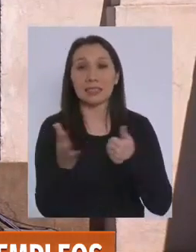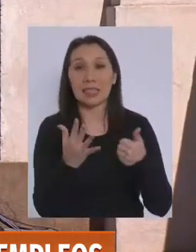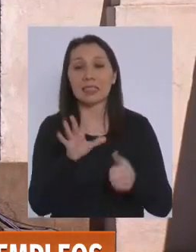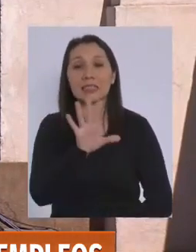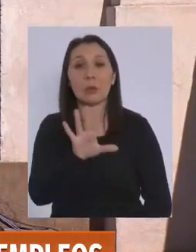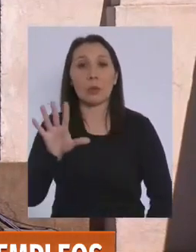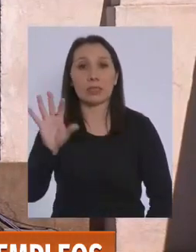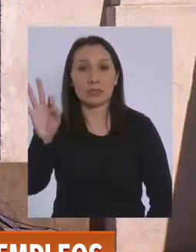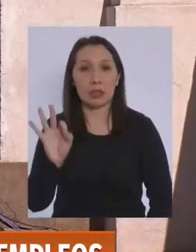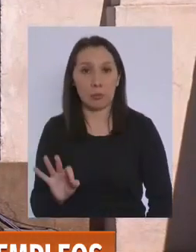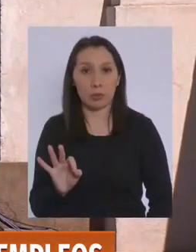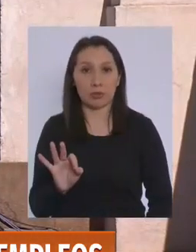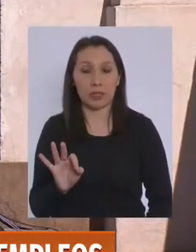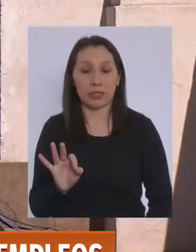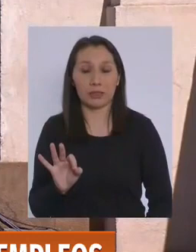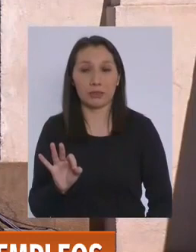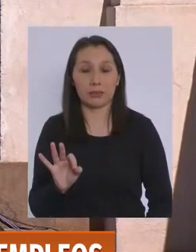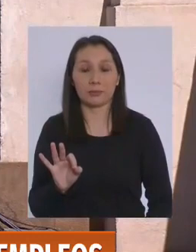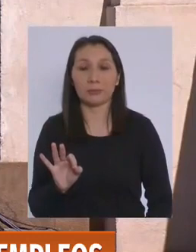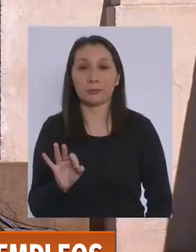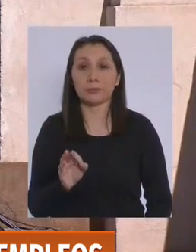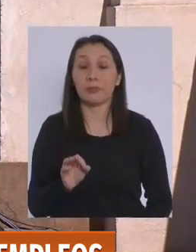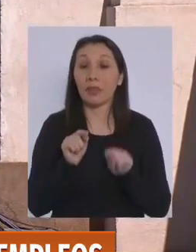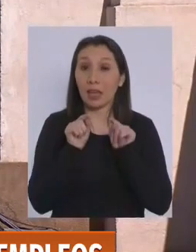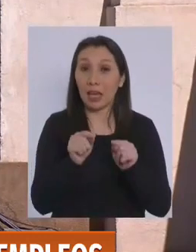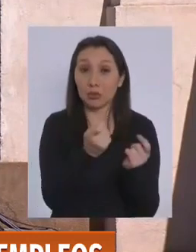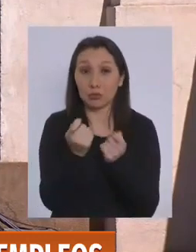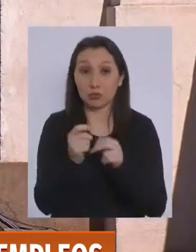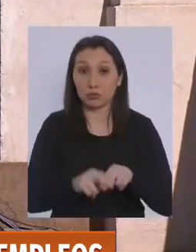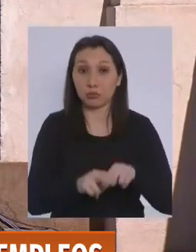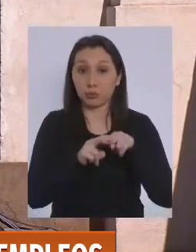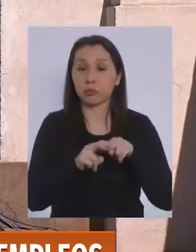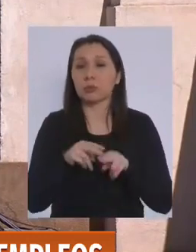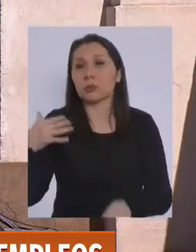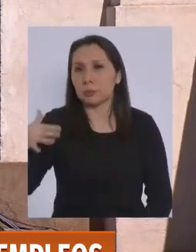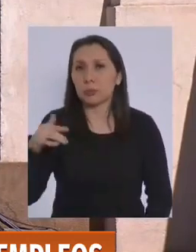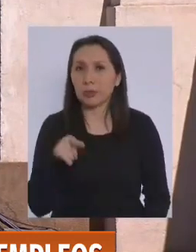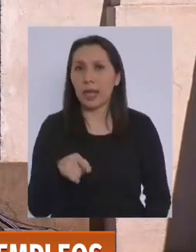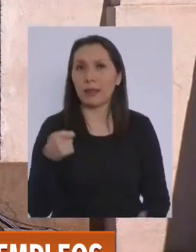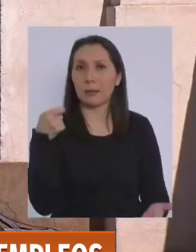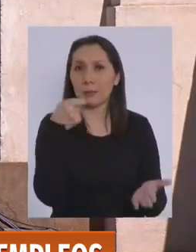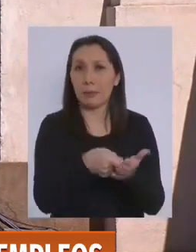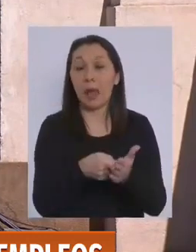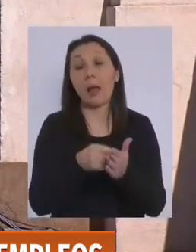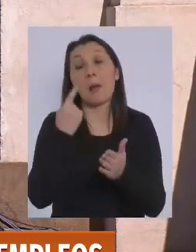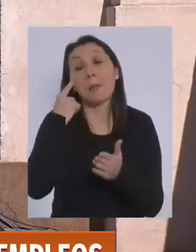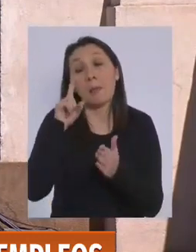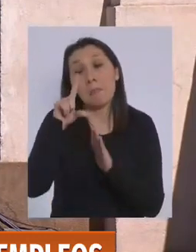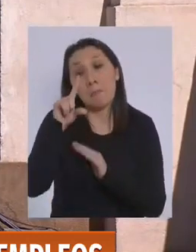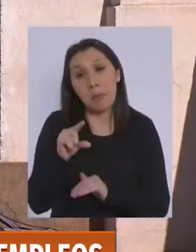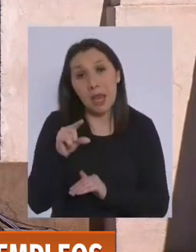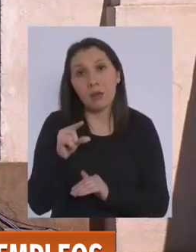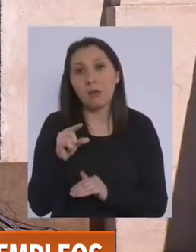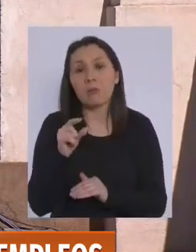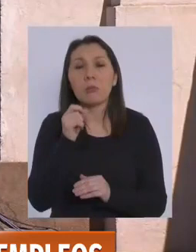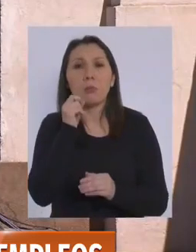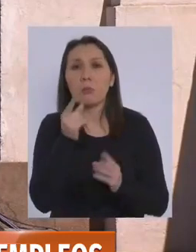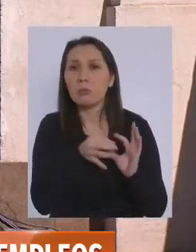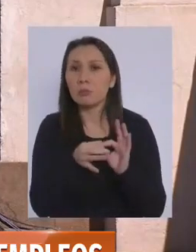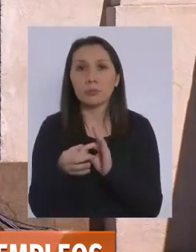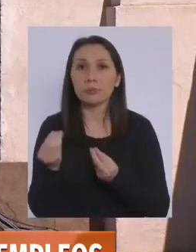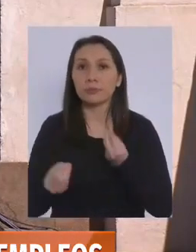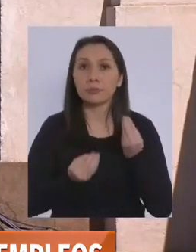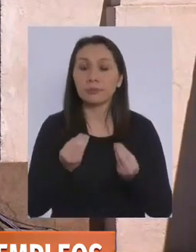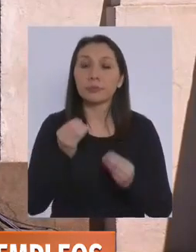un 55%. Estos montos son importantes, son menores. ¿Y cuál es la lógica que está detrás?